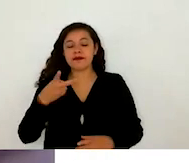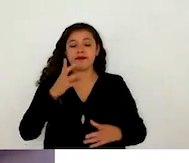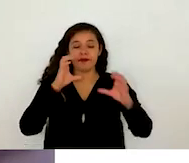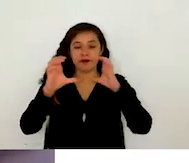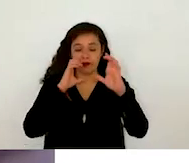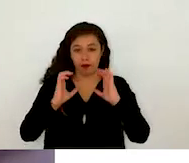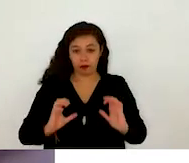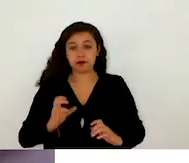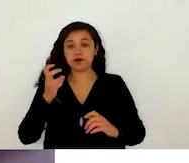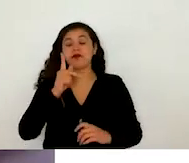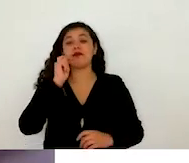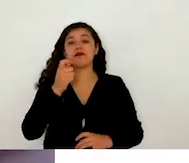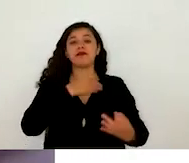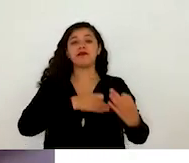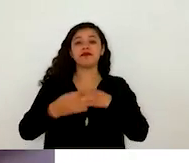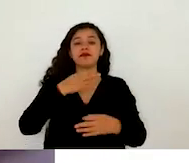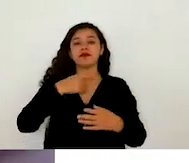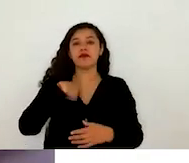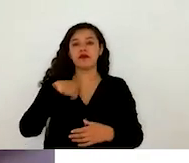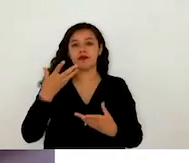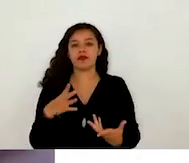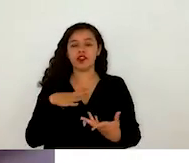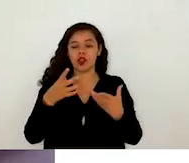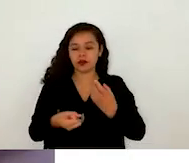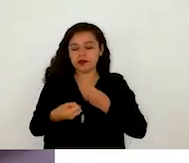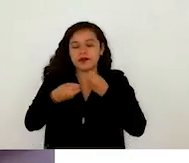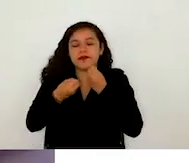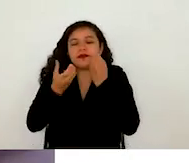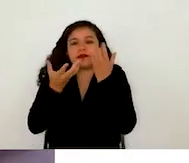esto da todo lo que yo no estoy expresando